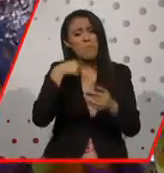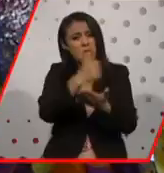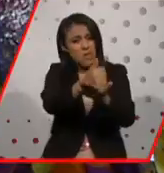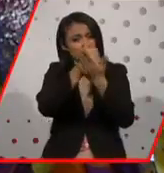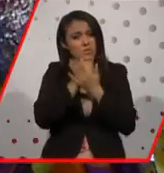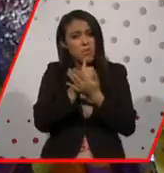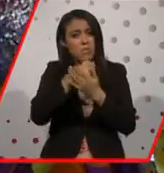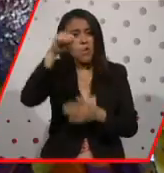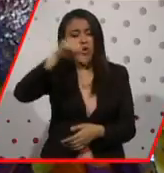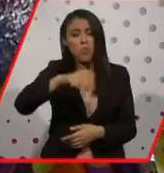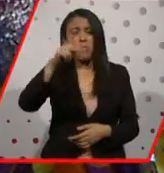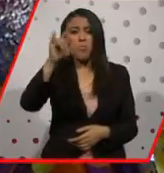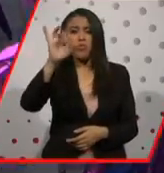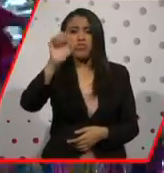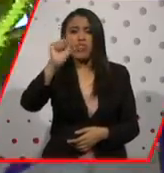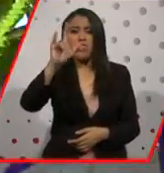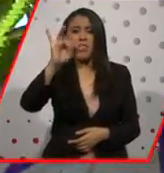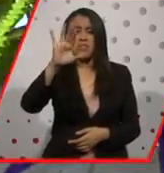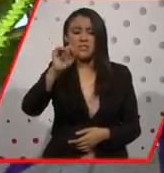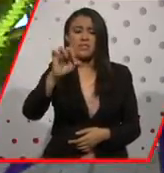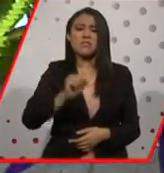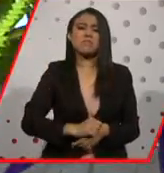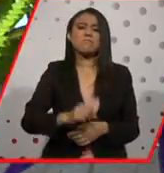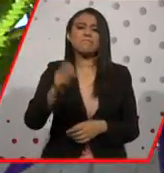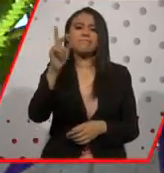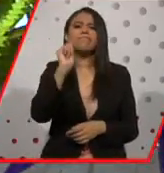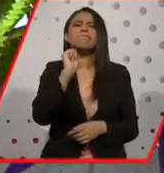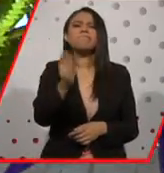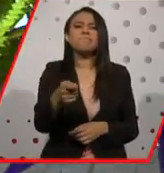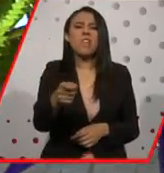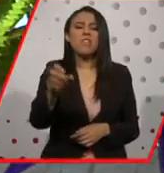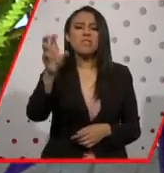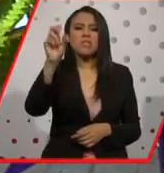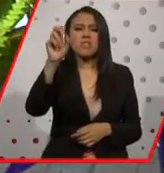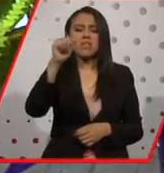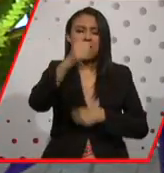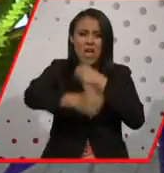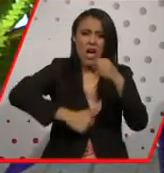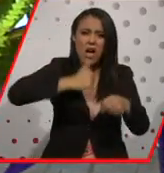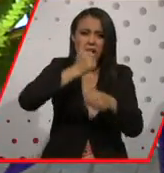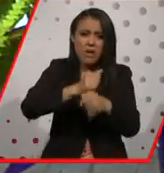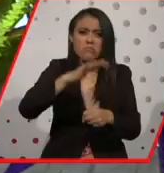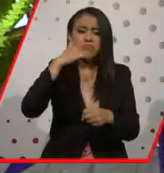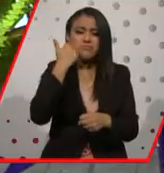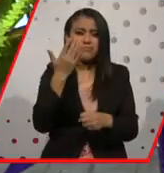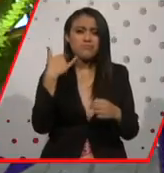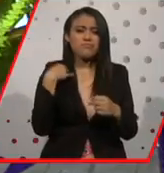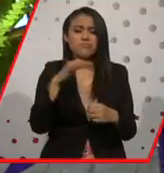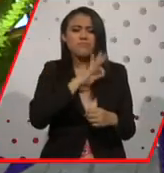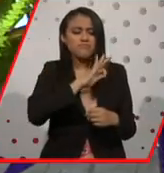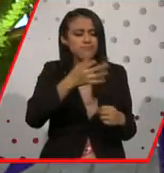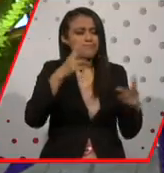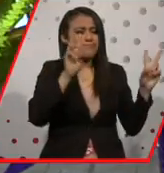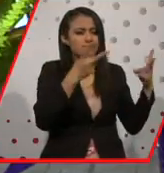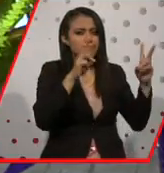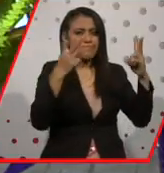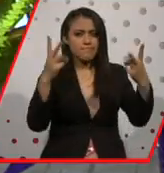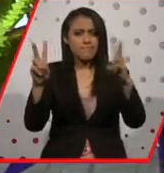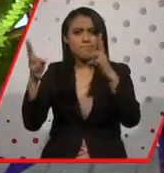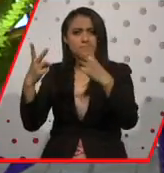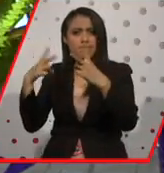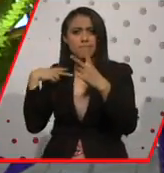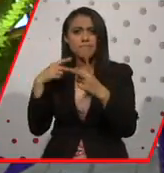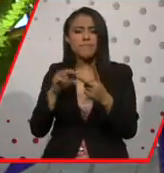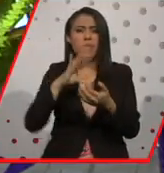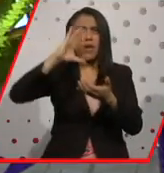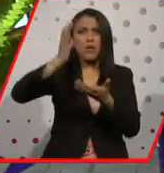ya más de 30 años, un presidente municipal quiso hacer la Feria de la Piñata y pues obviamente empezó a